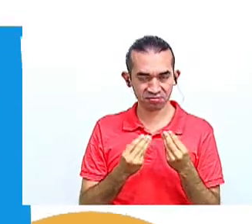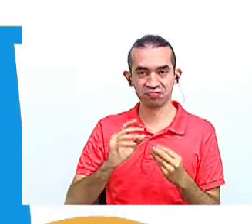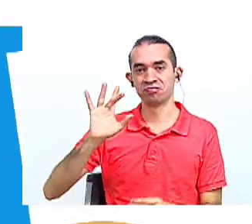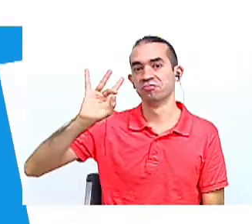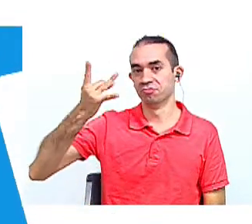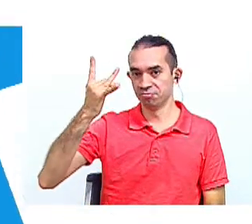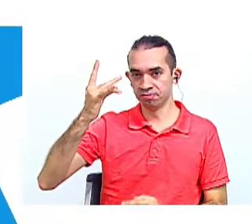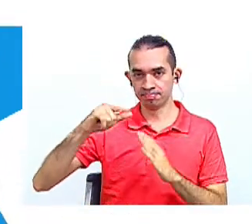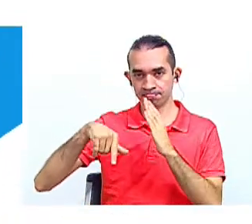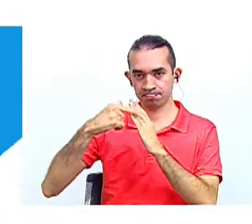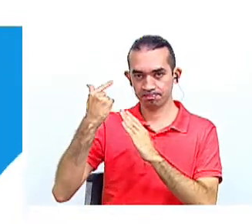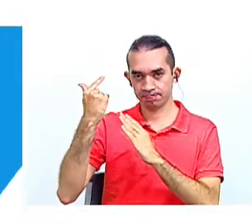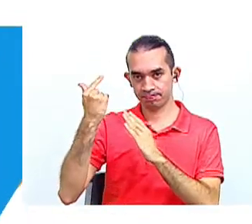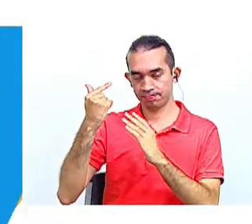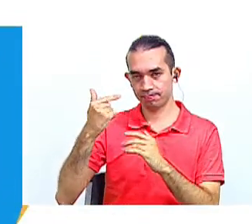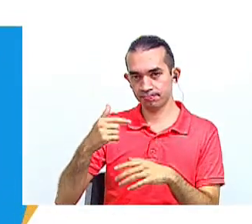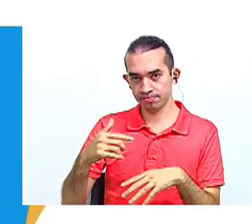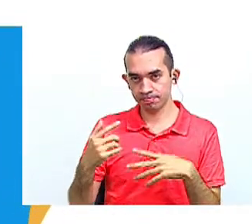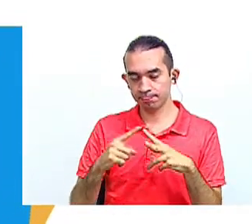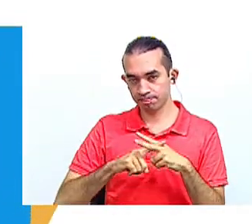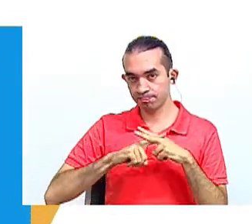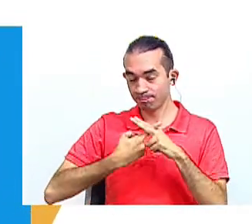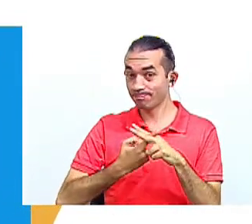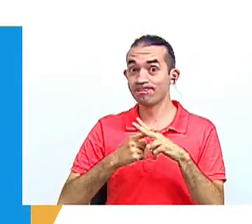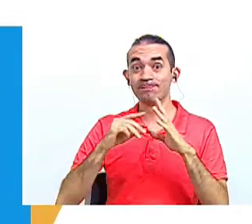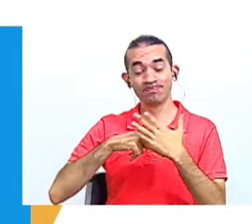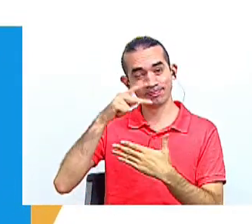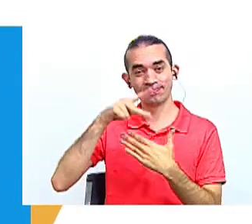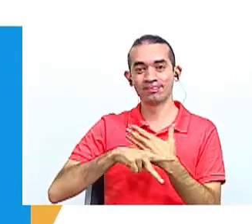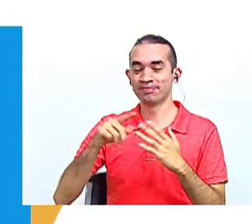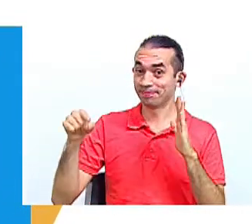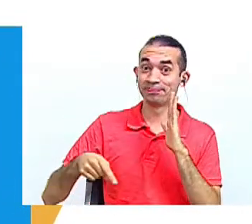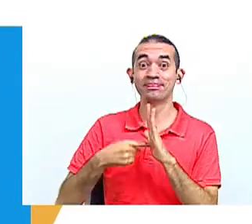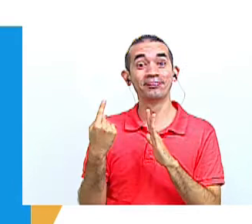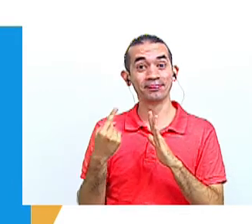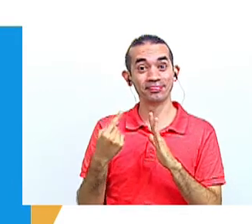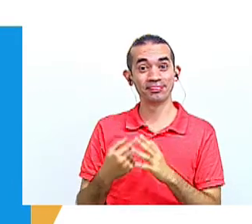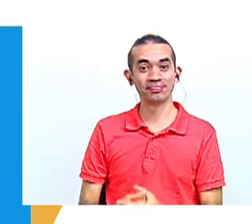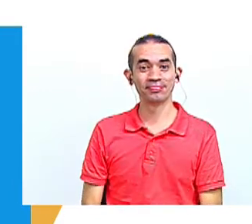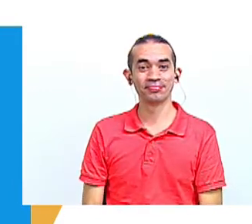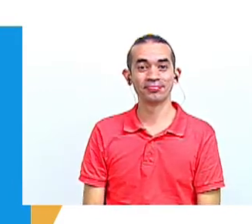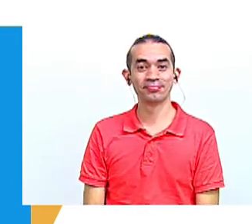octavo año. Iniciemos nuestro programa.